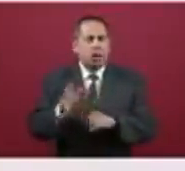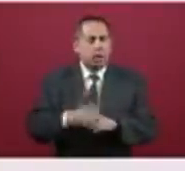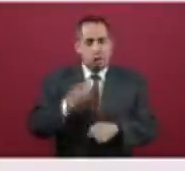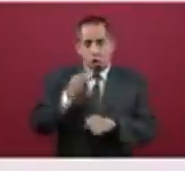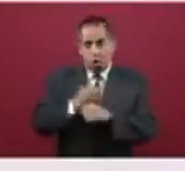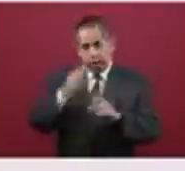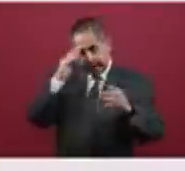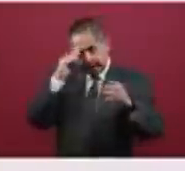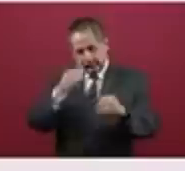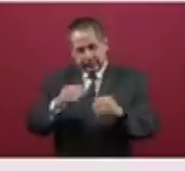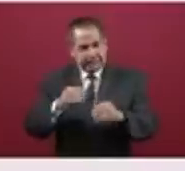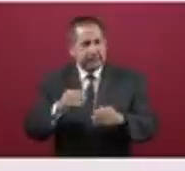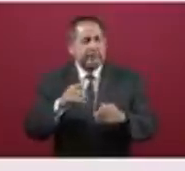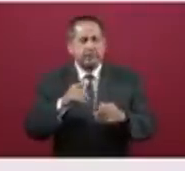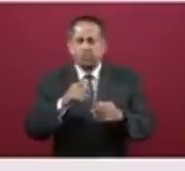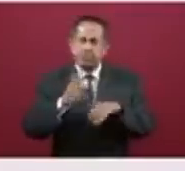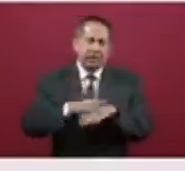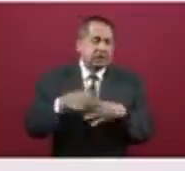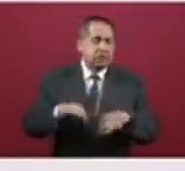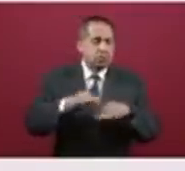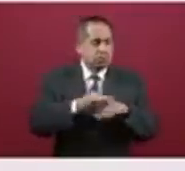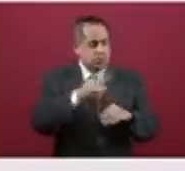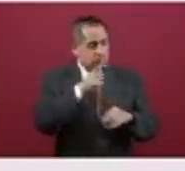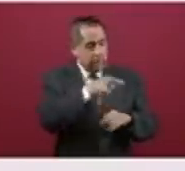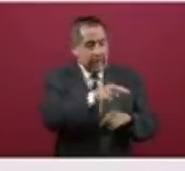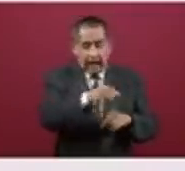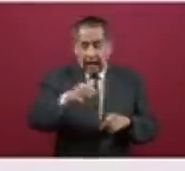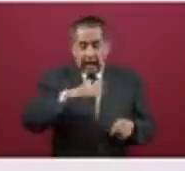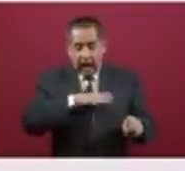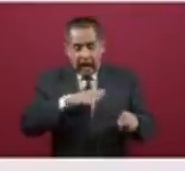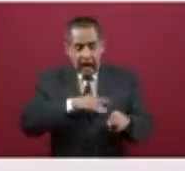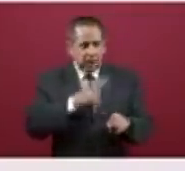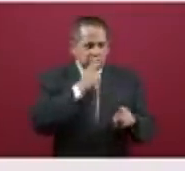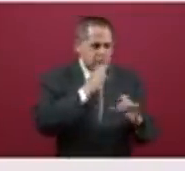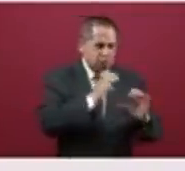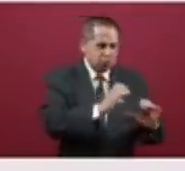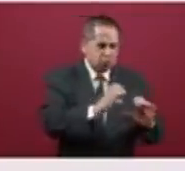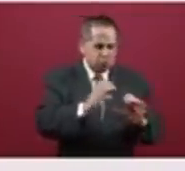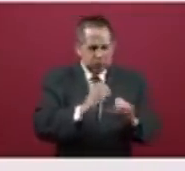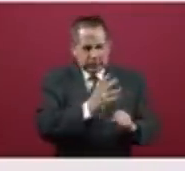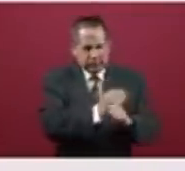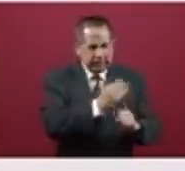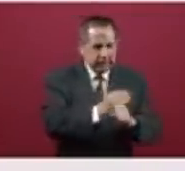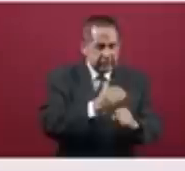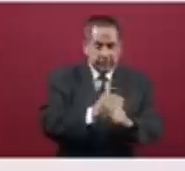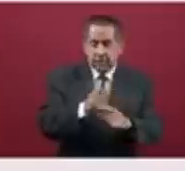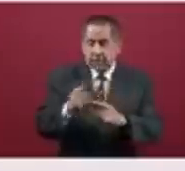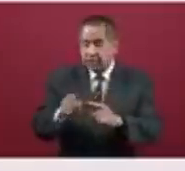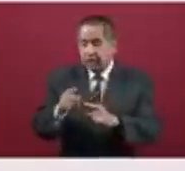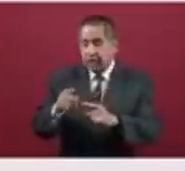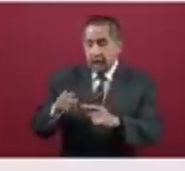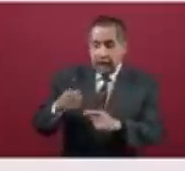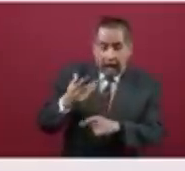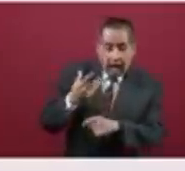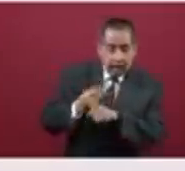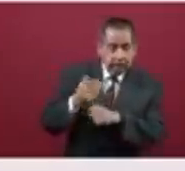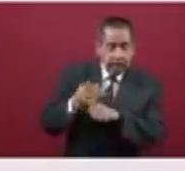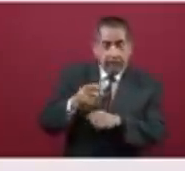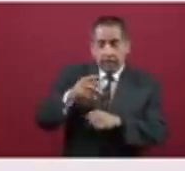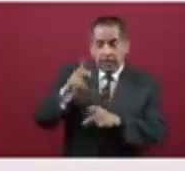de infraestructura ya la terminación de obras en proceso